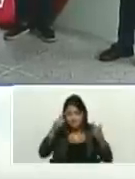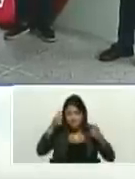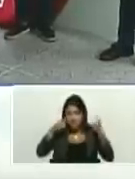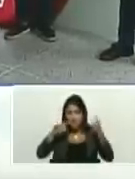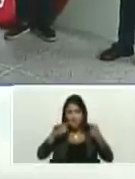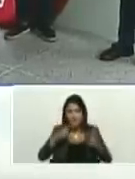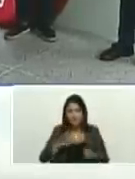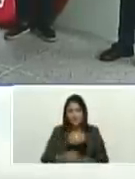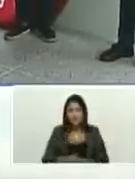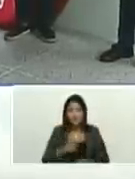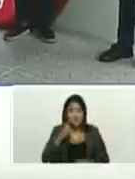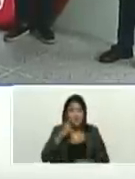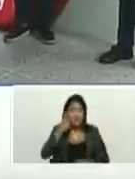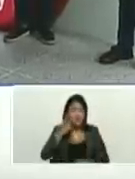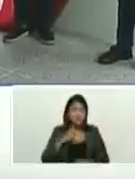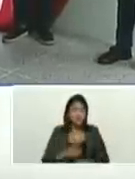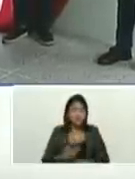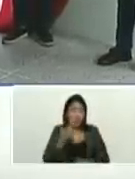aquel juramento histórico.